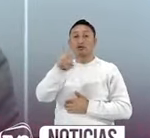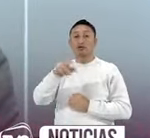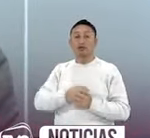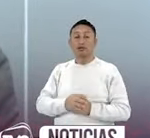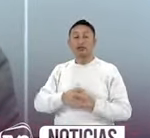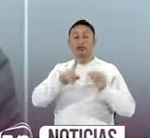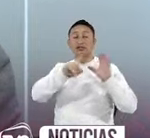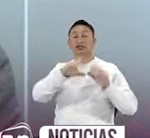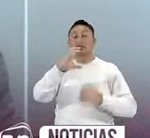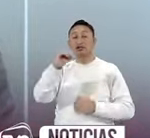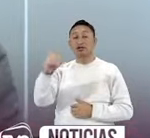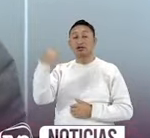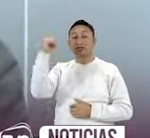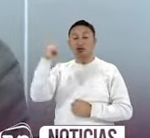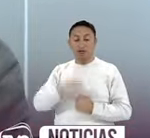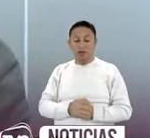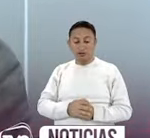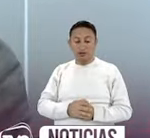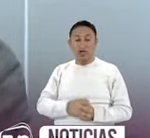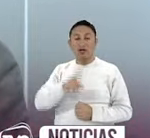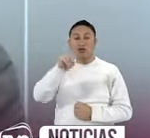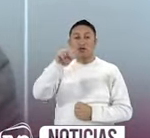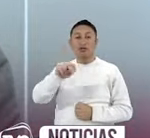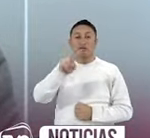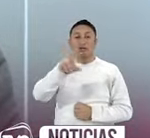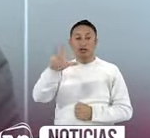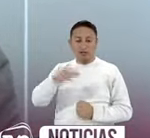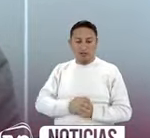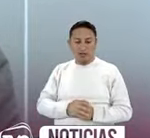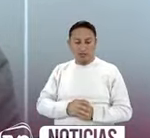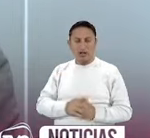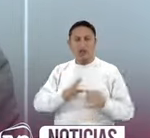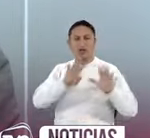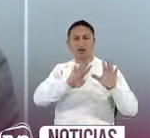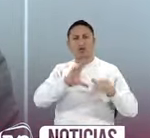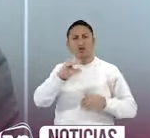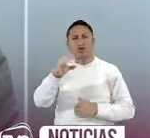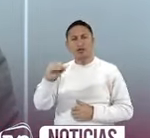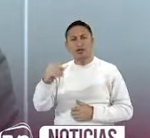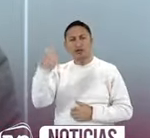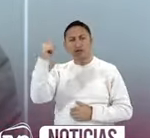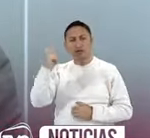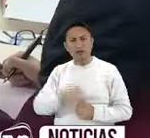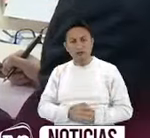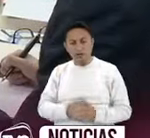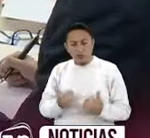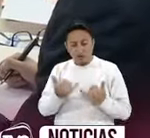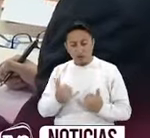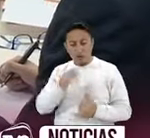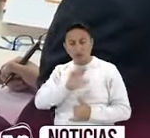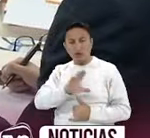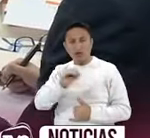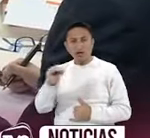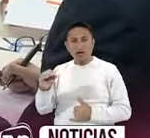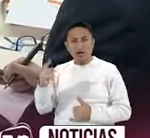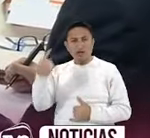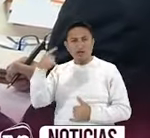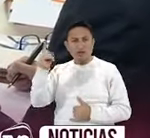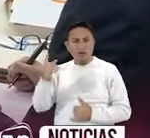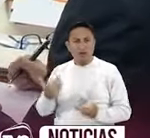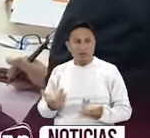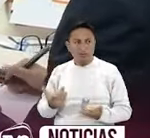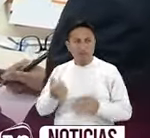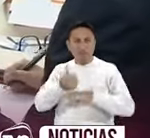facturaron 900 millones de dólares. En 2024 el presupuesto que tenemos para pago es 500. Las autoridades del IES responsabilizan